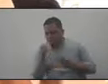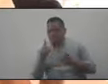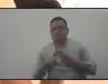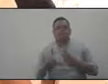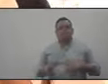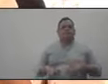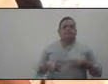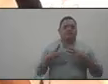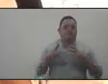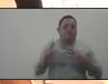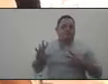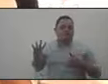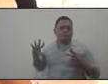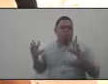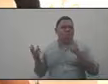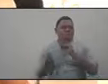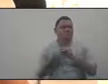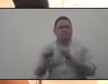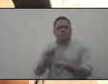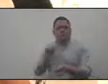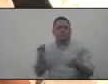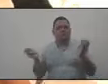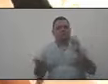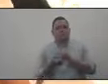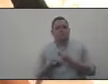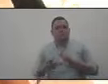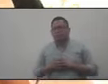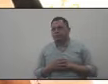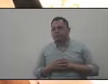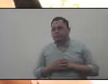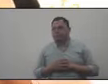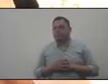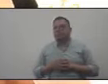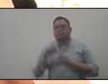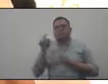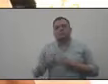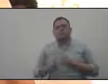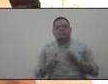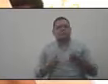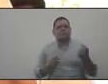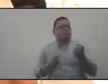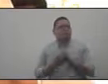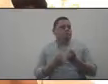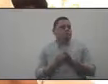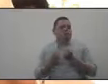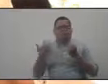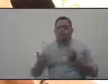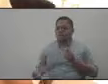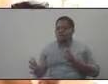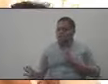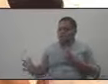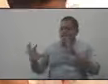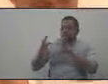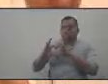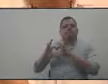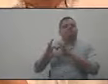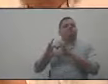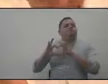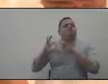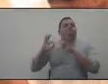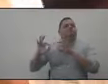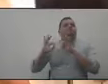de vivir, todo, todo le cambia a uno. Pero encontré un apoyo en Capresoca espectacular, muy